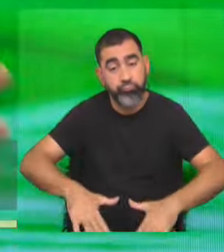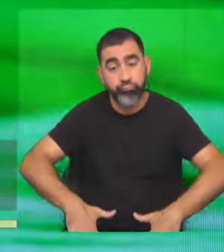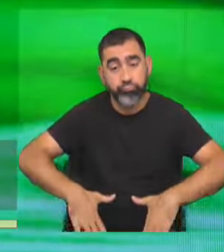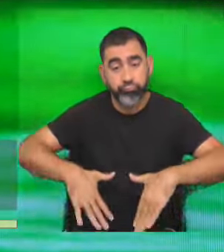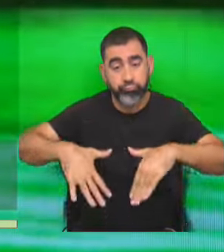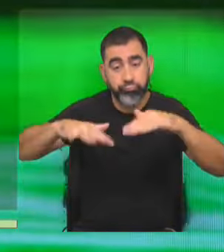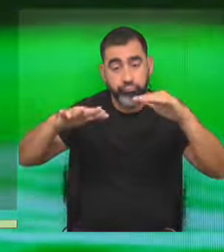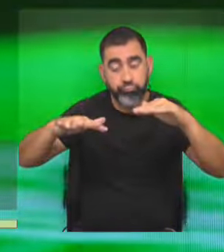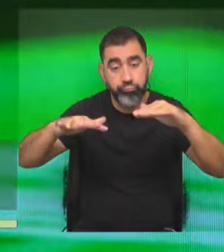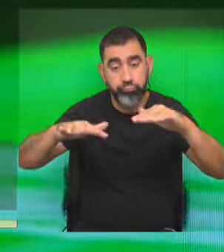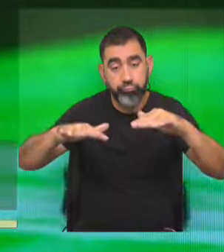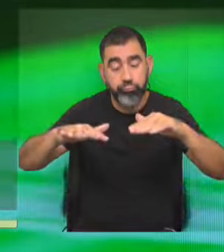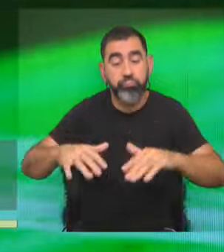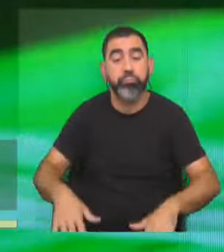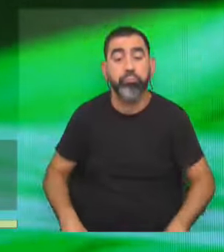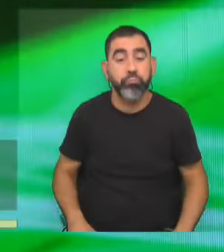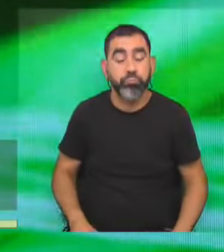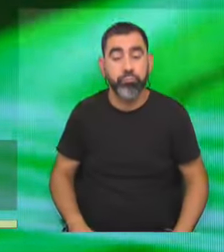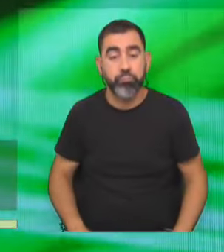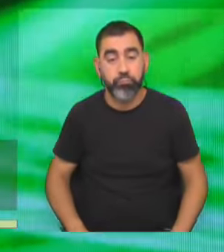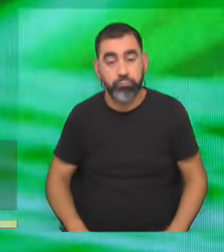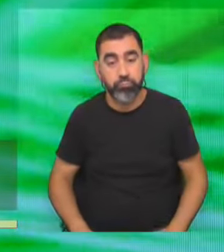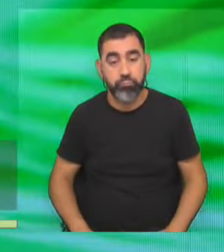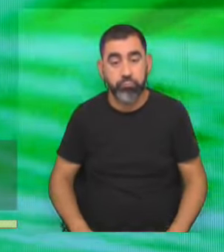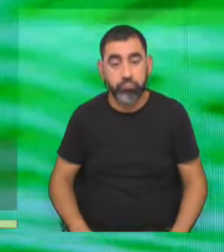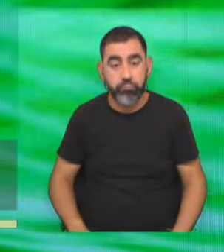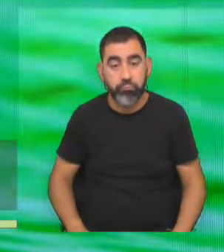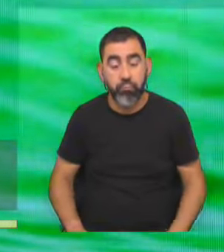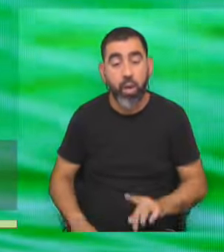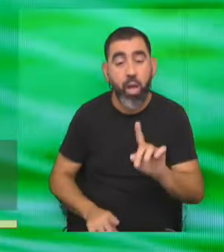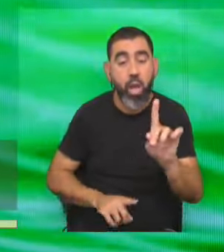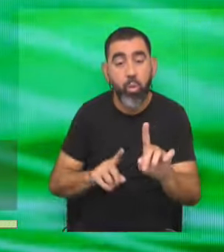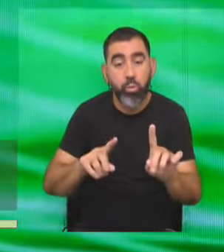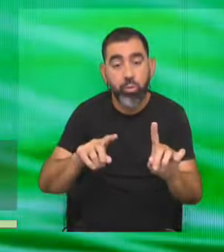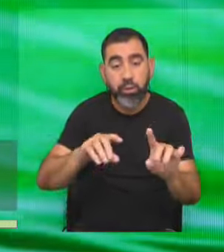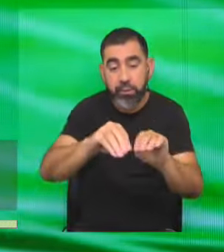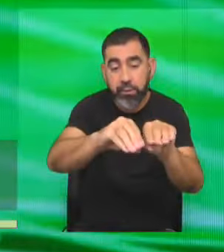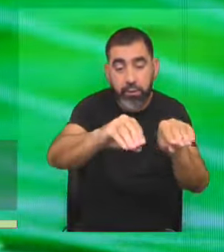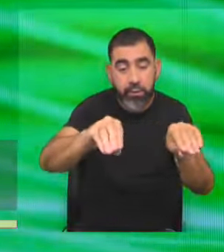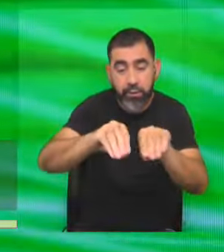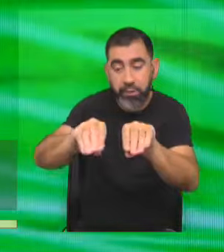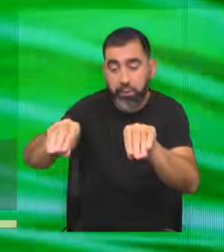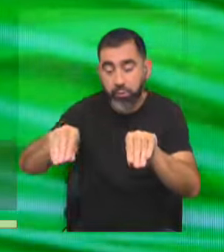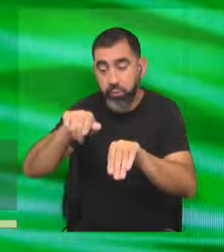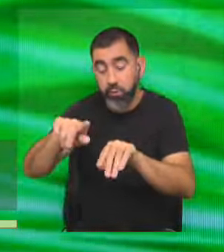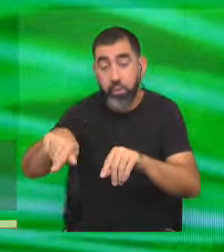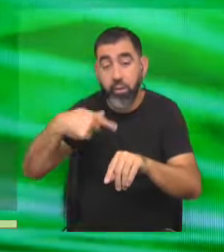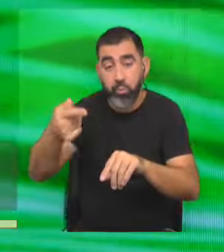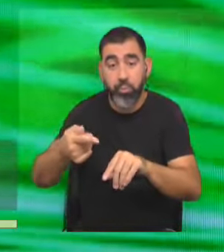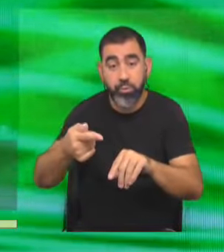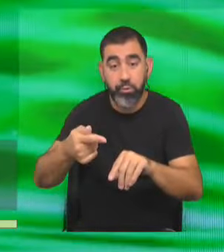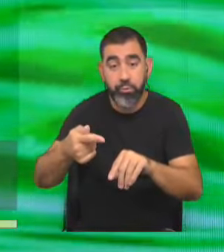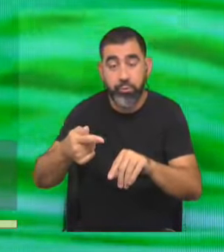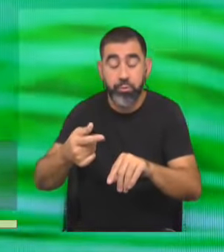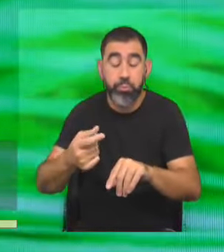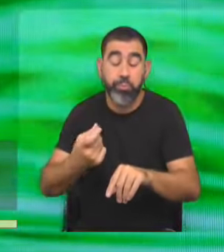crecen se reproducen este que están en determinados territorios bien acotados que son los que después aparecen en La Crónica